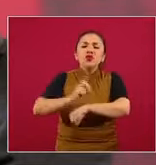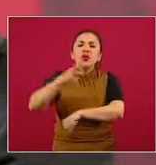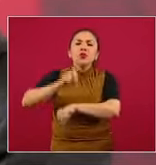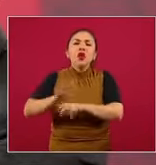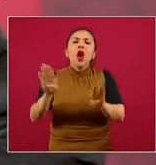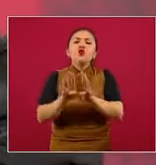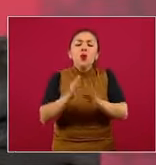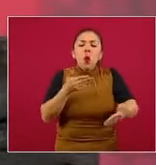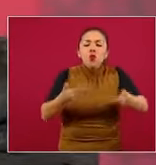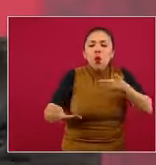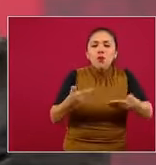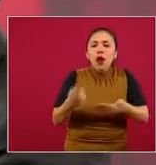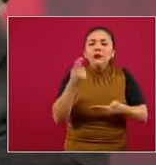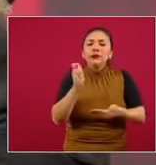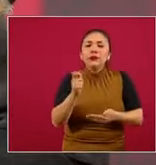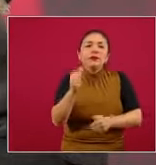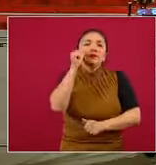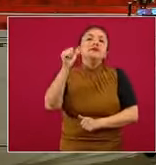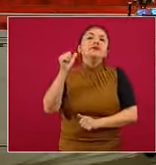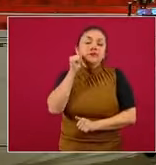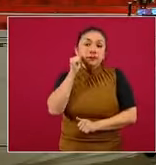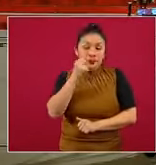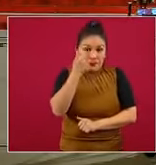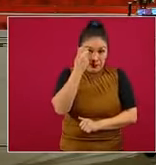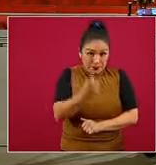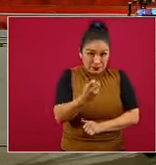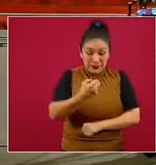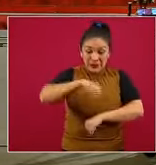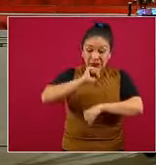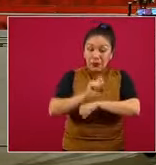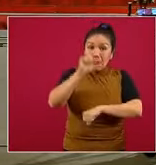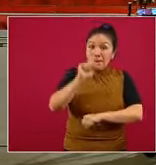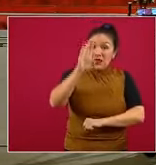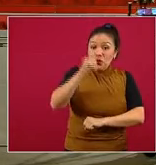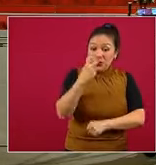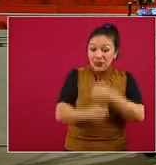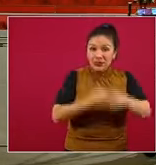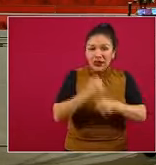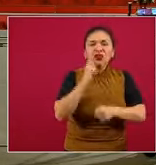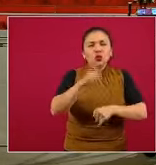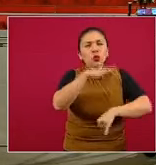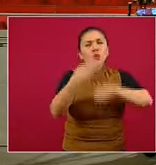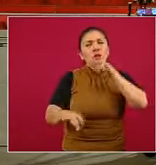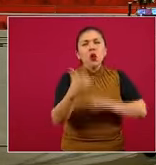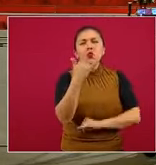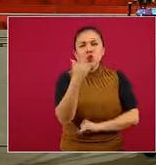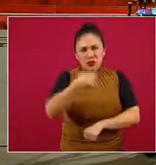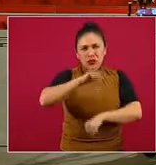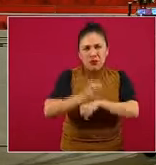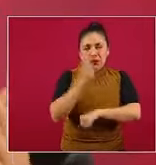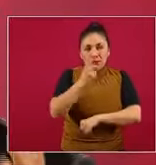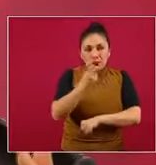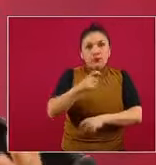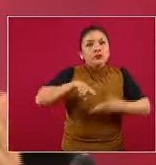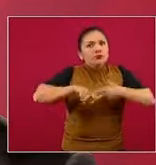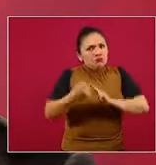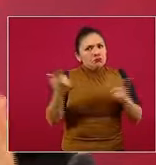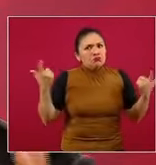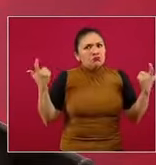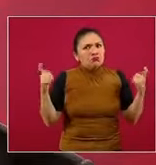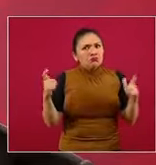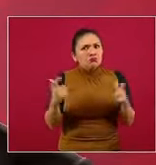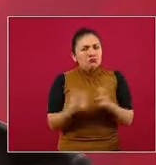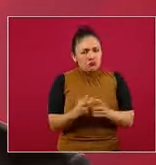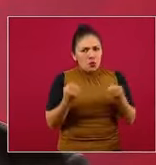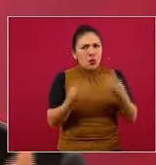con las del día anterior. A partir de la semana 29 del año, que es la última semana de julio, disminuyó el número